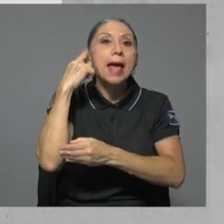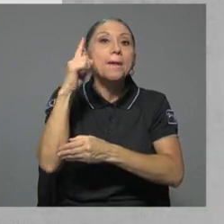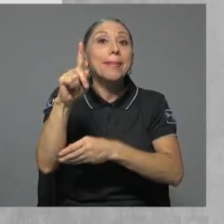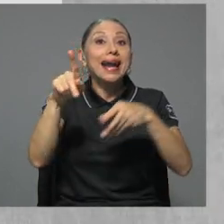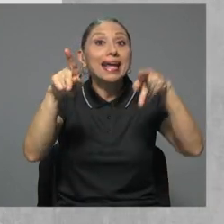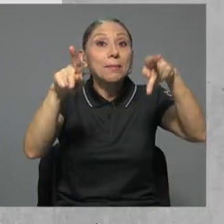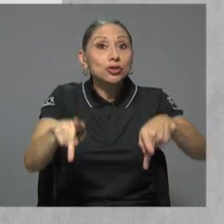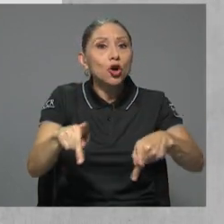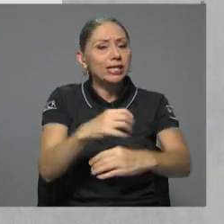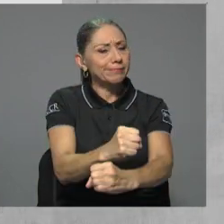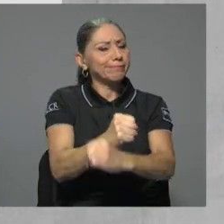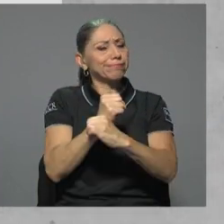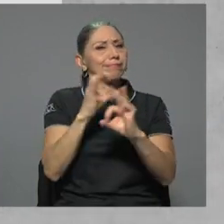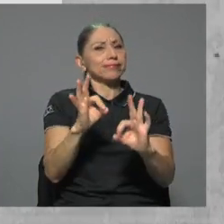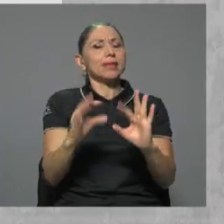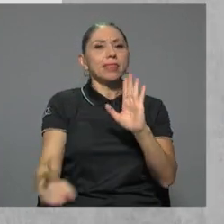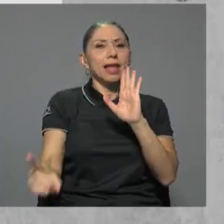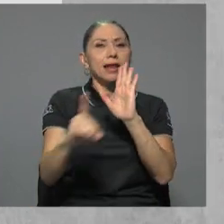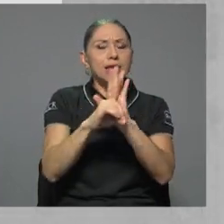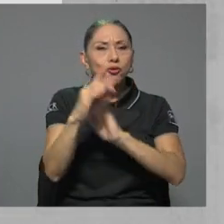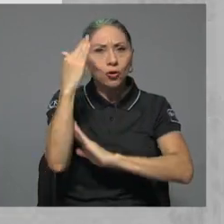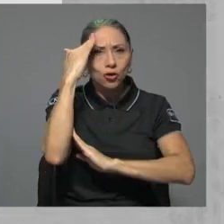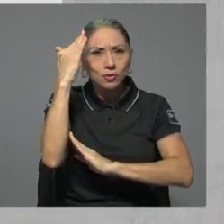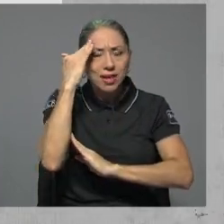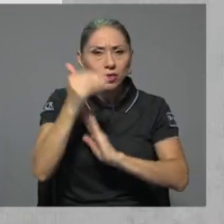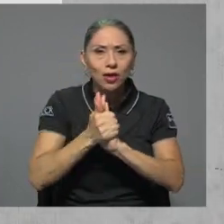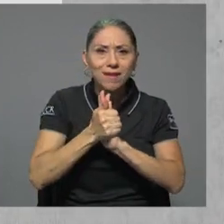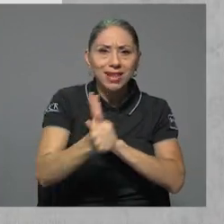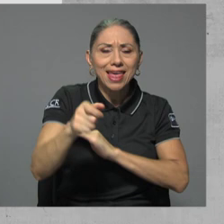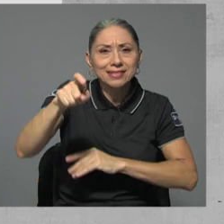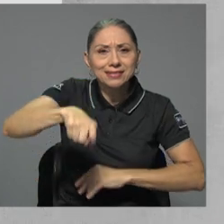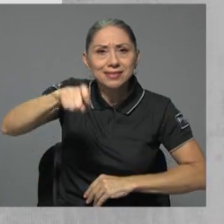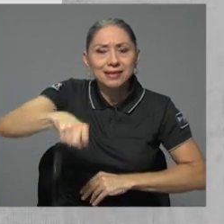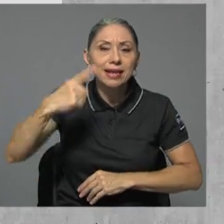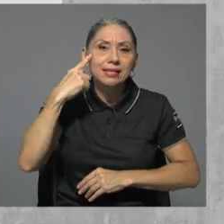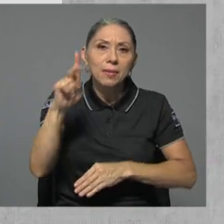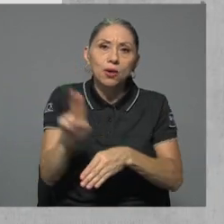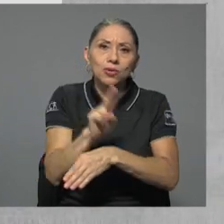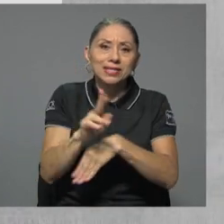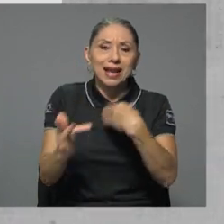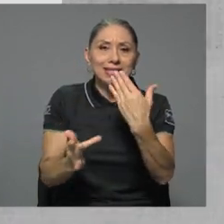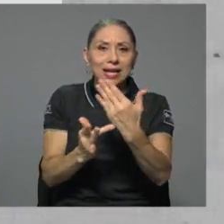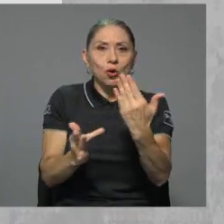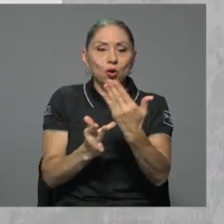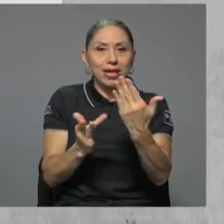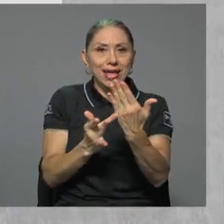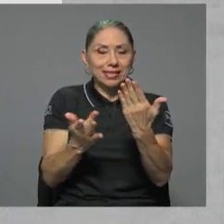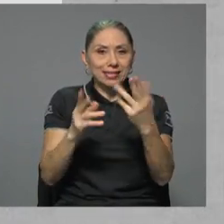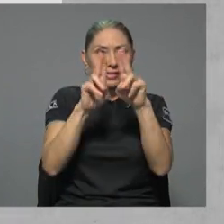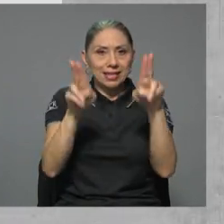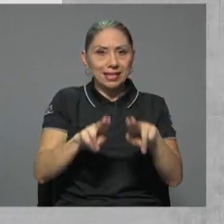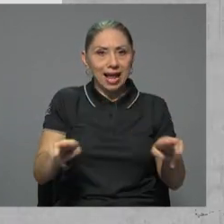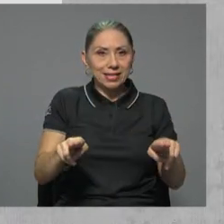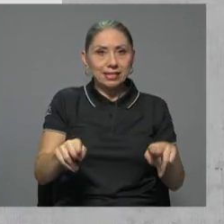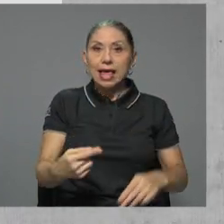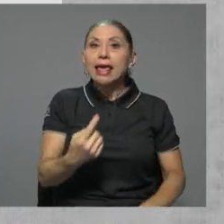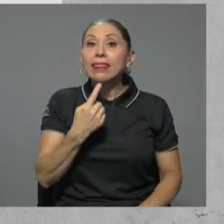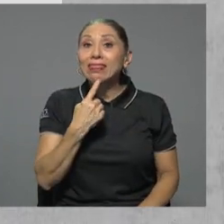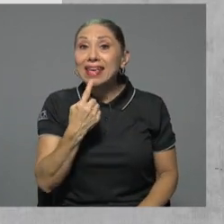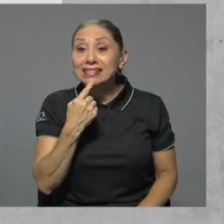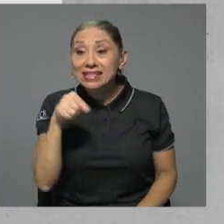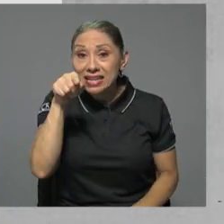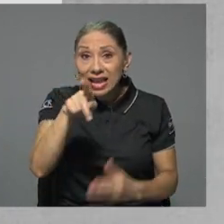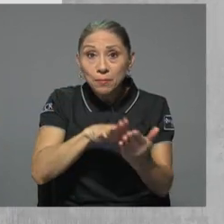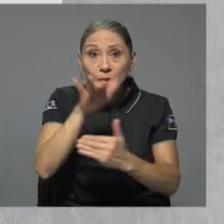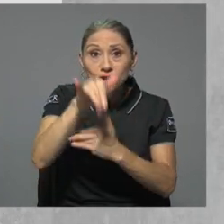al conocimiento y habilidades necesarias para utilizar las tecnologías digitales es decir que el proyecto de